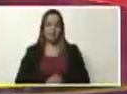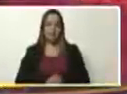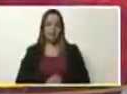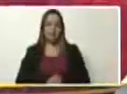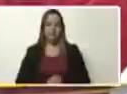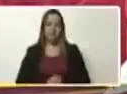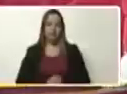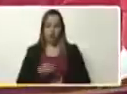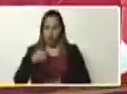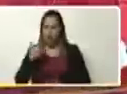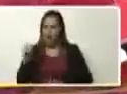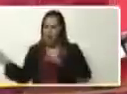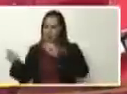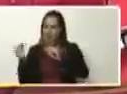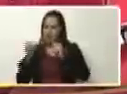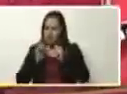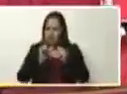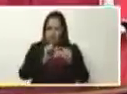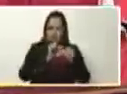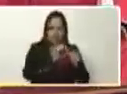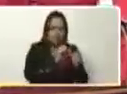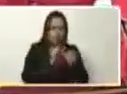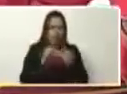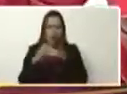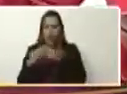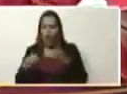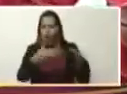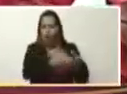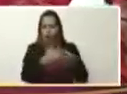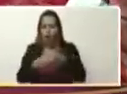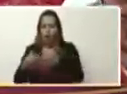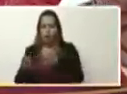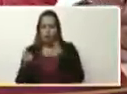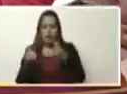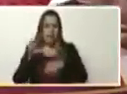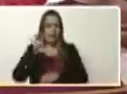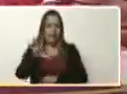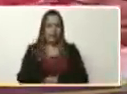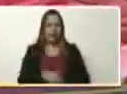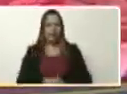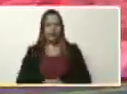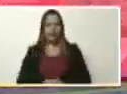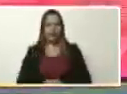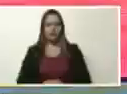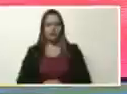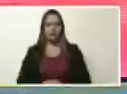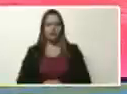Yo tengo un diálogo permanente con todos los sectores económicos del país,